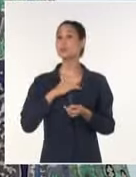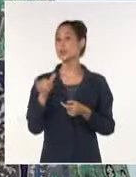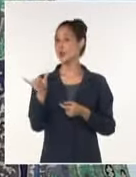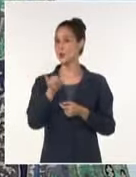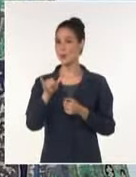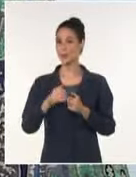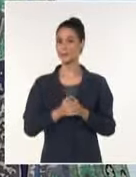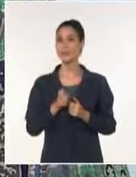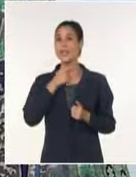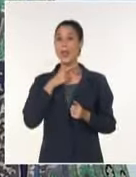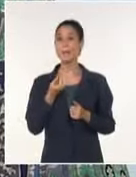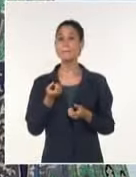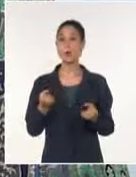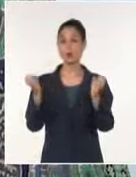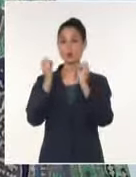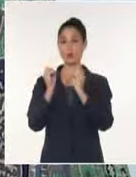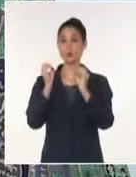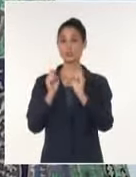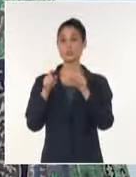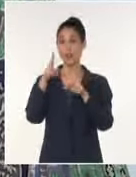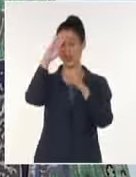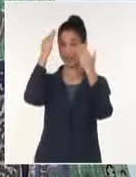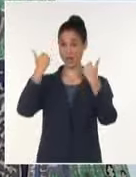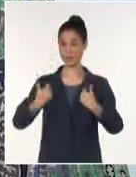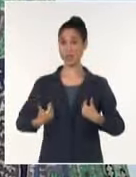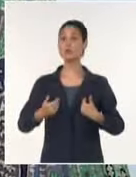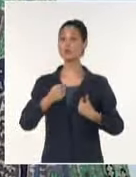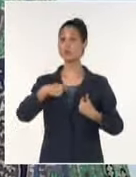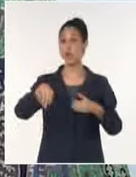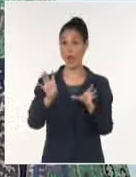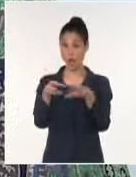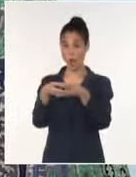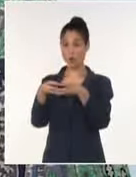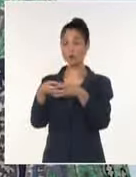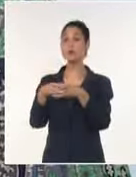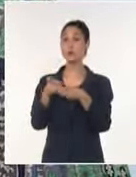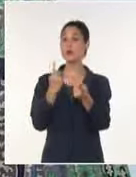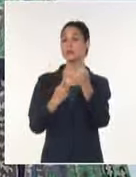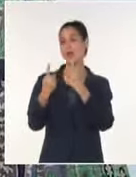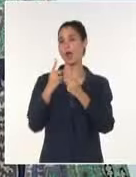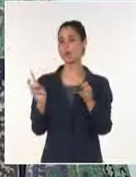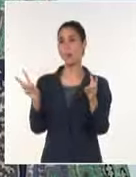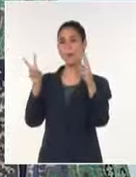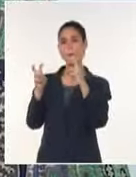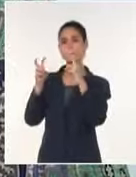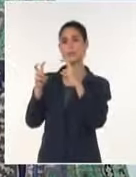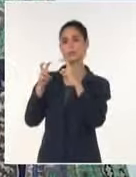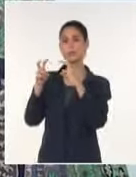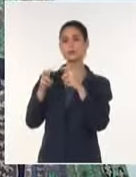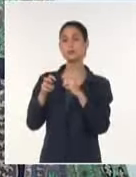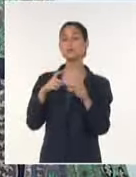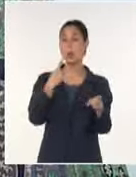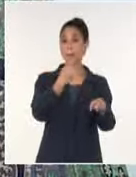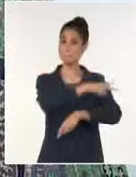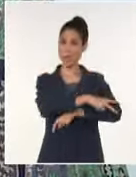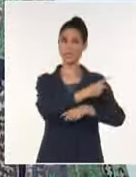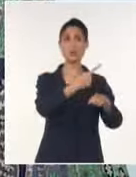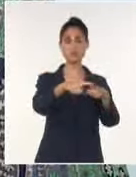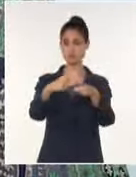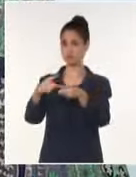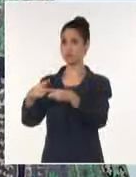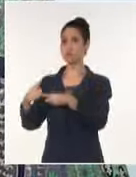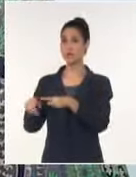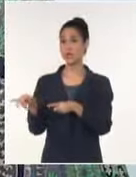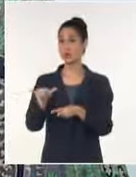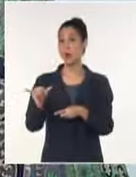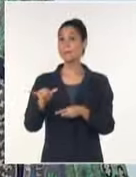la Organización Panamericana de la Salud de algunos hallazgos que se han ocurrido en otros países, pero aún no tienen